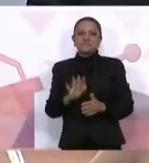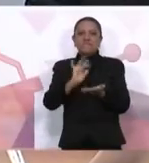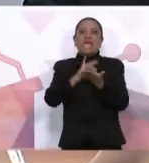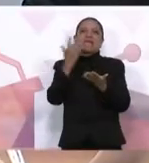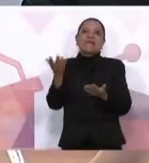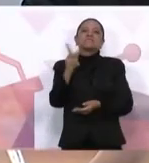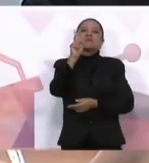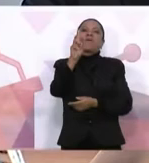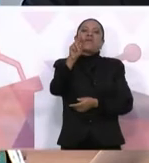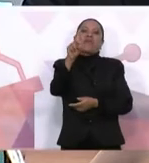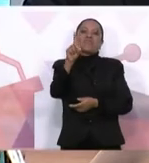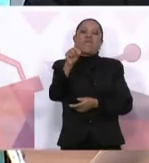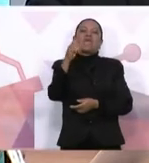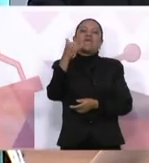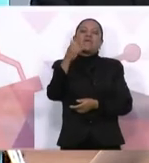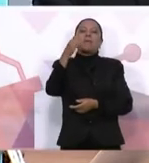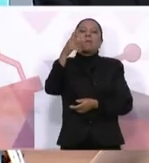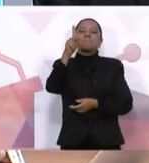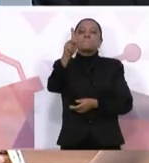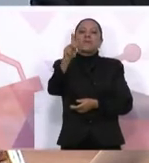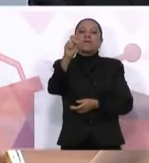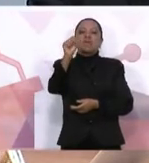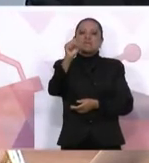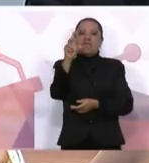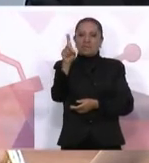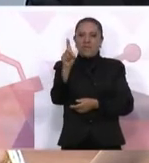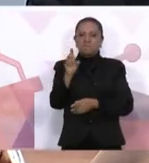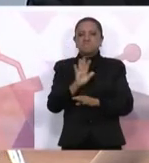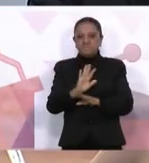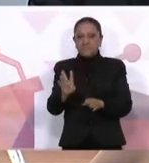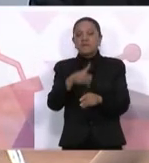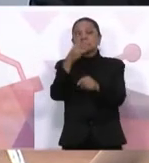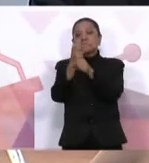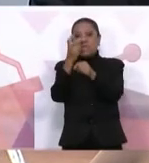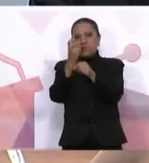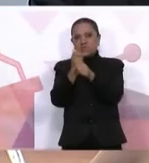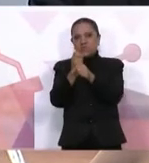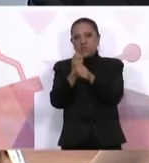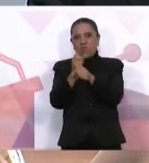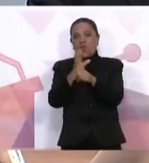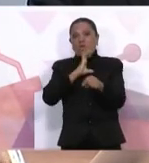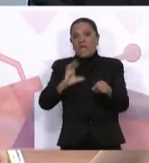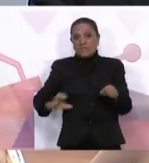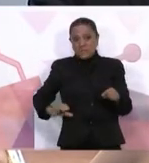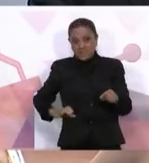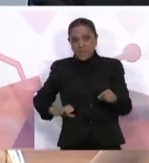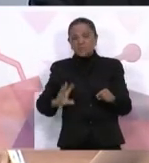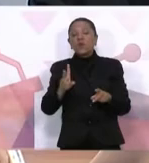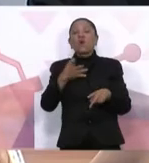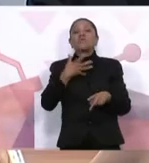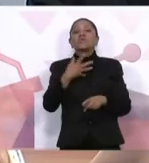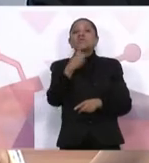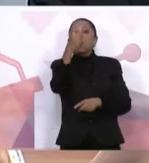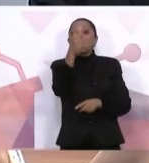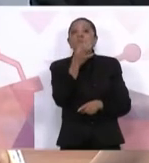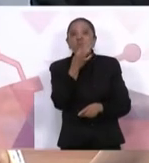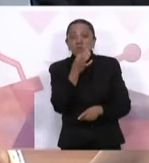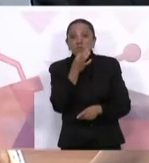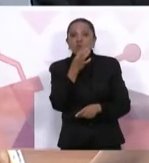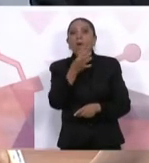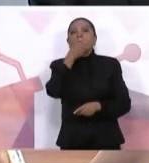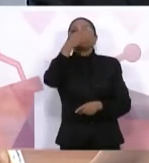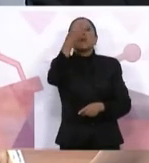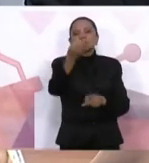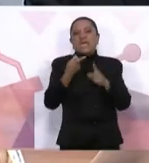el segundo candidato según el sorteo para hasta por un minuto dar su mensaje e iniciar en la ronda de participación